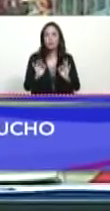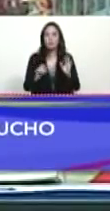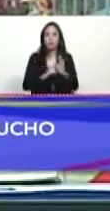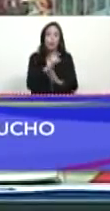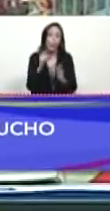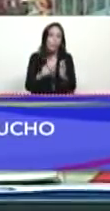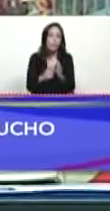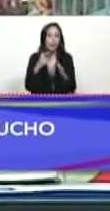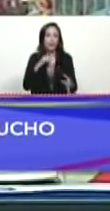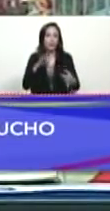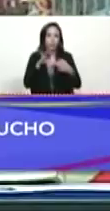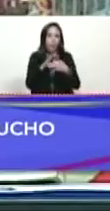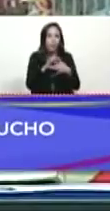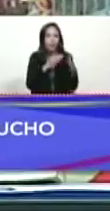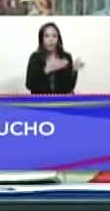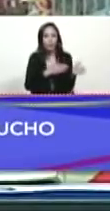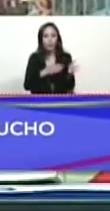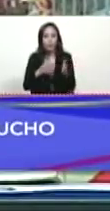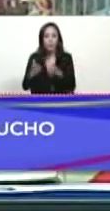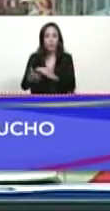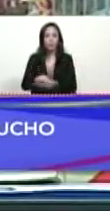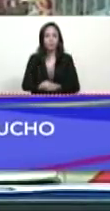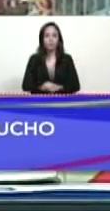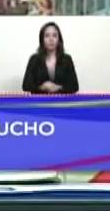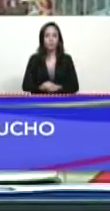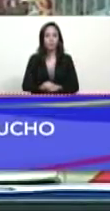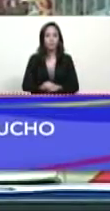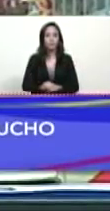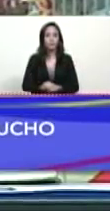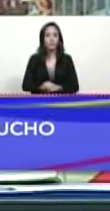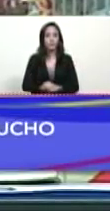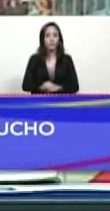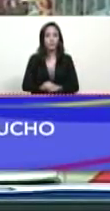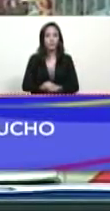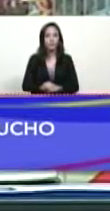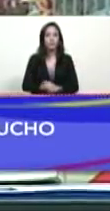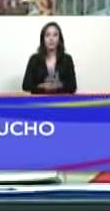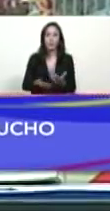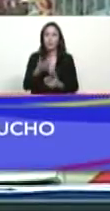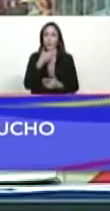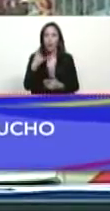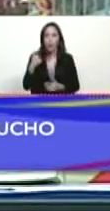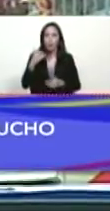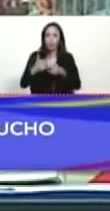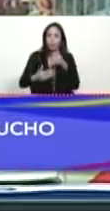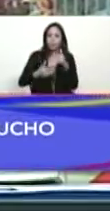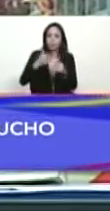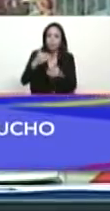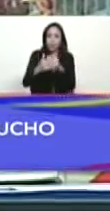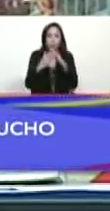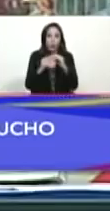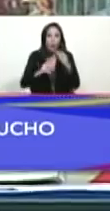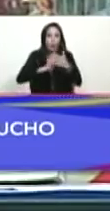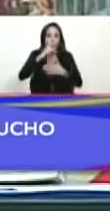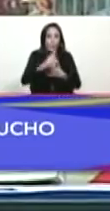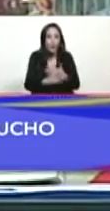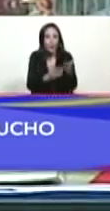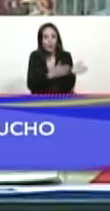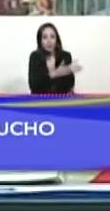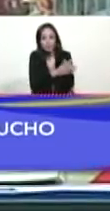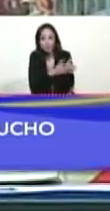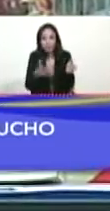vaya articulándose para ir mejorando y avanzando en todos los planos de la